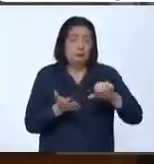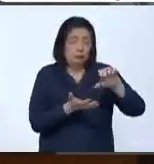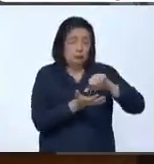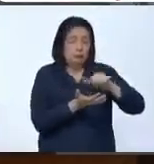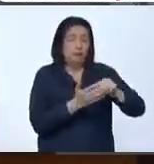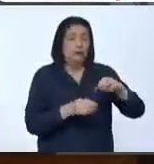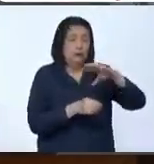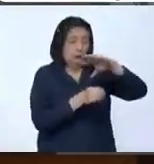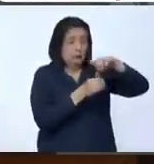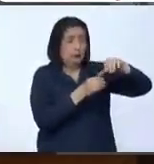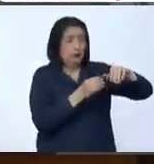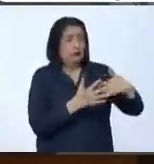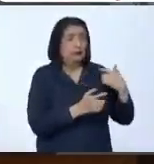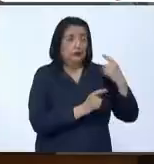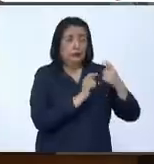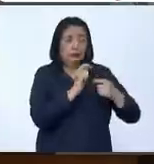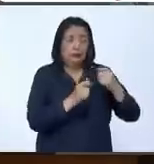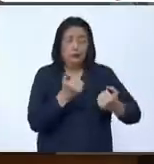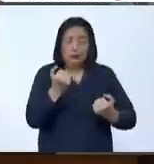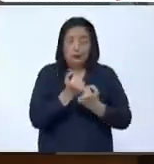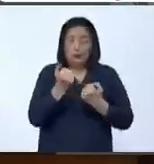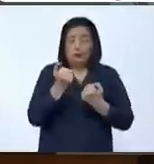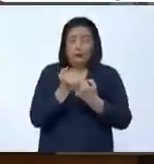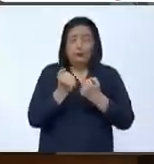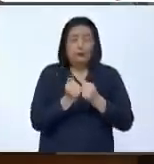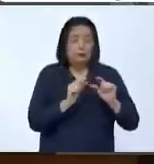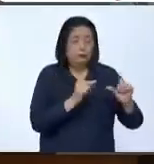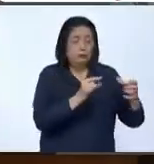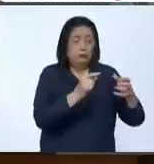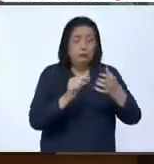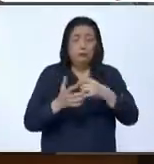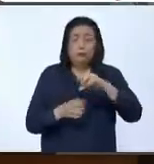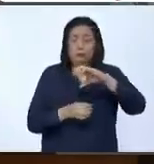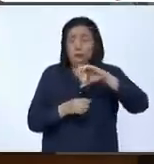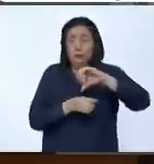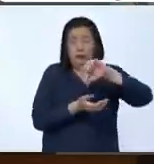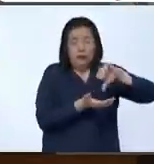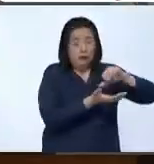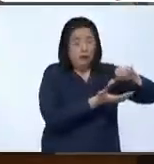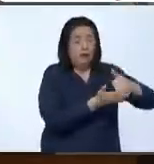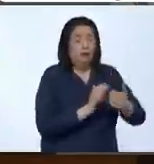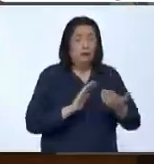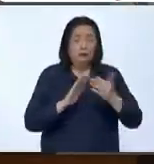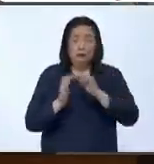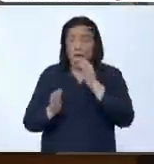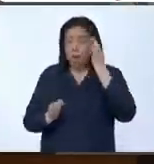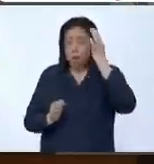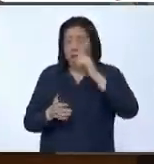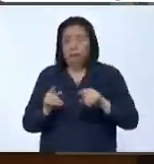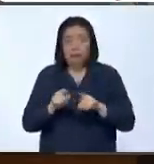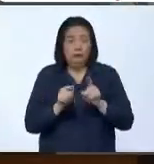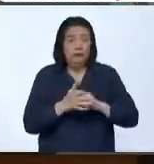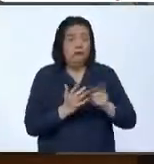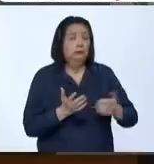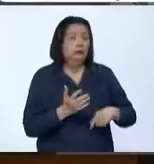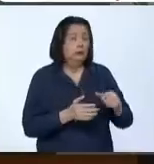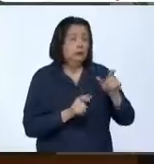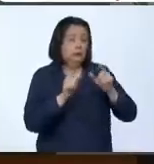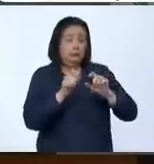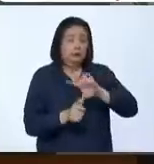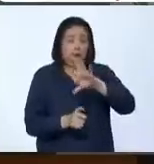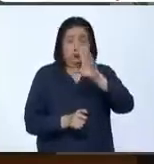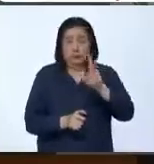y la artesanía tradicional con el apoyo de colectivos artesanales pueblos originarios y afro peruano